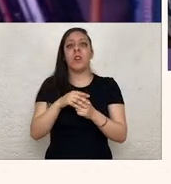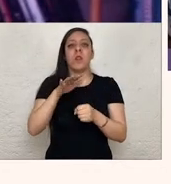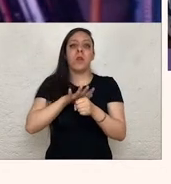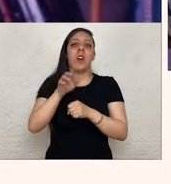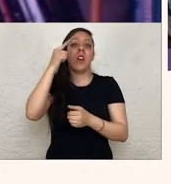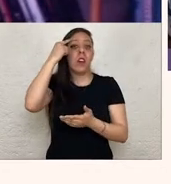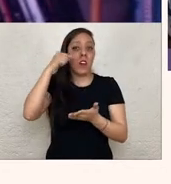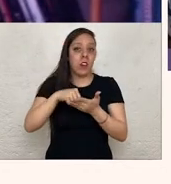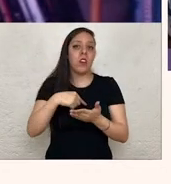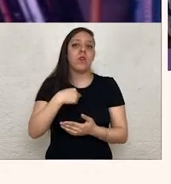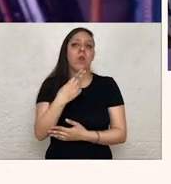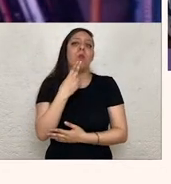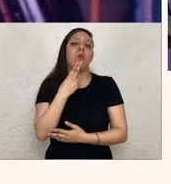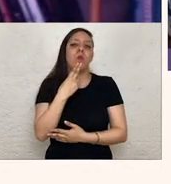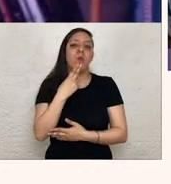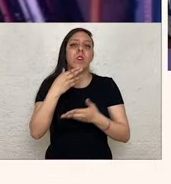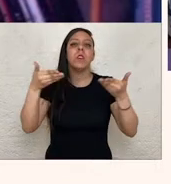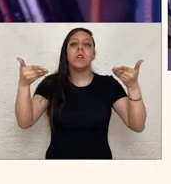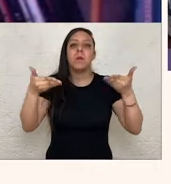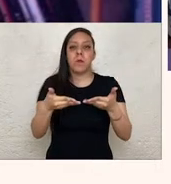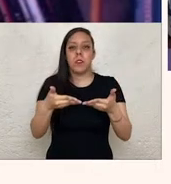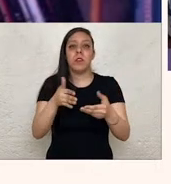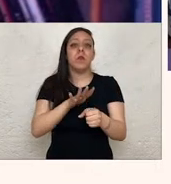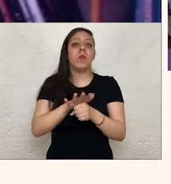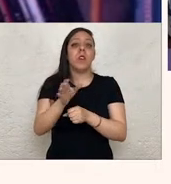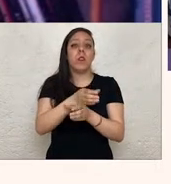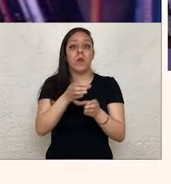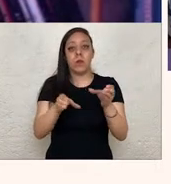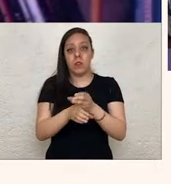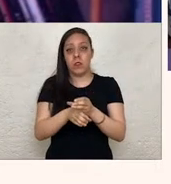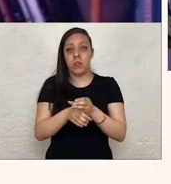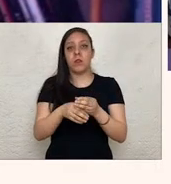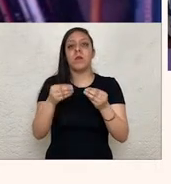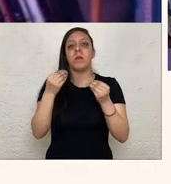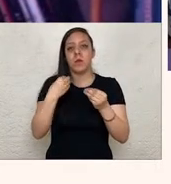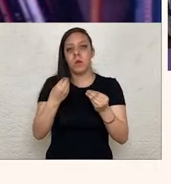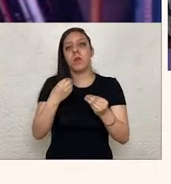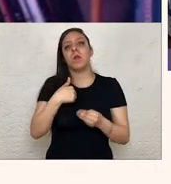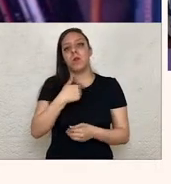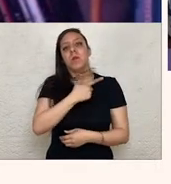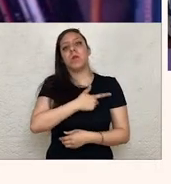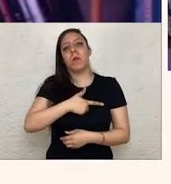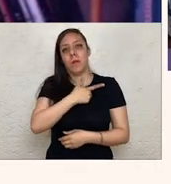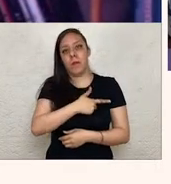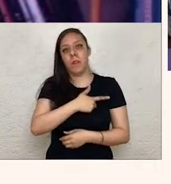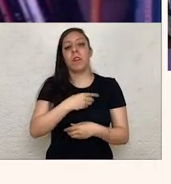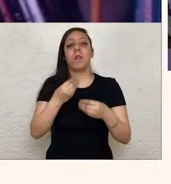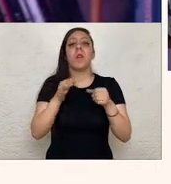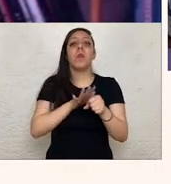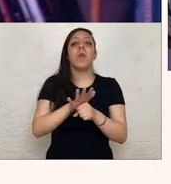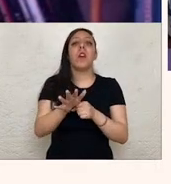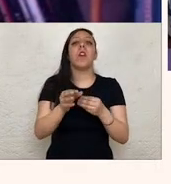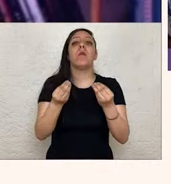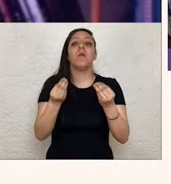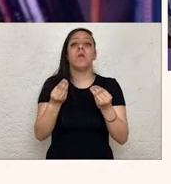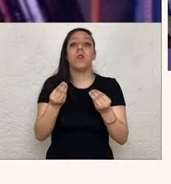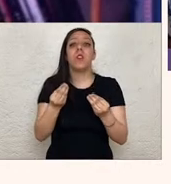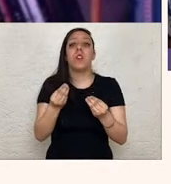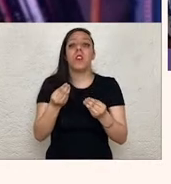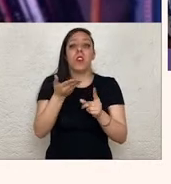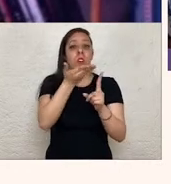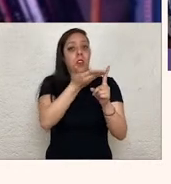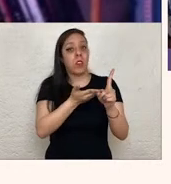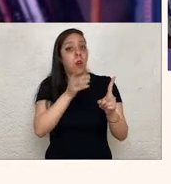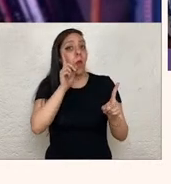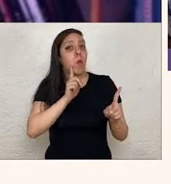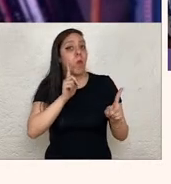presente y todo lo que estamos viviendo. Entonces, me gustaría en una segunda ronda, si pudieran reflexionar de nueva cuenta específicamente sobre la